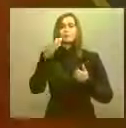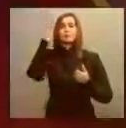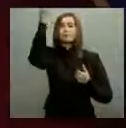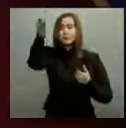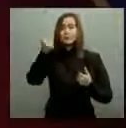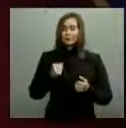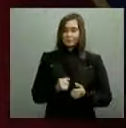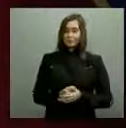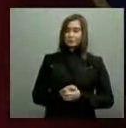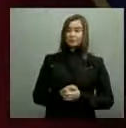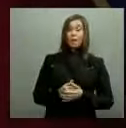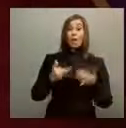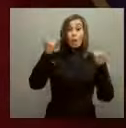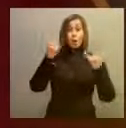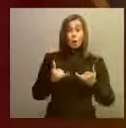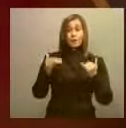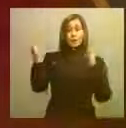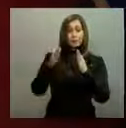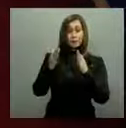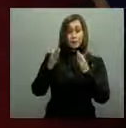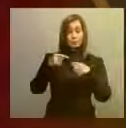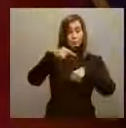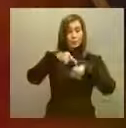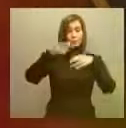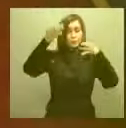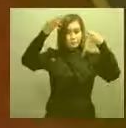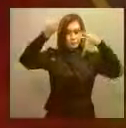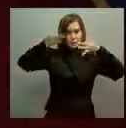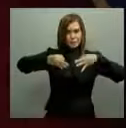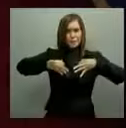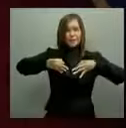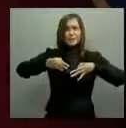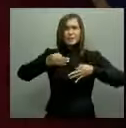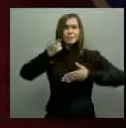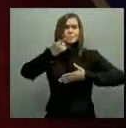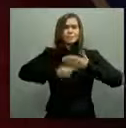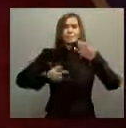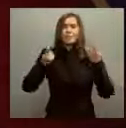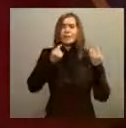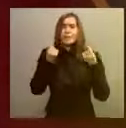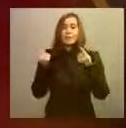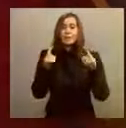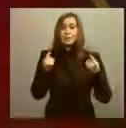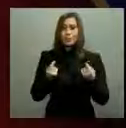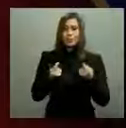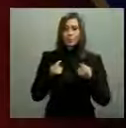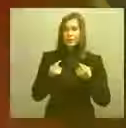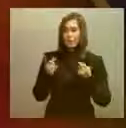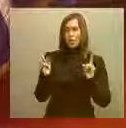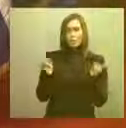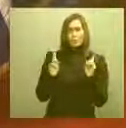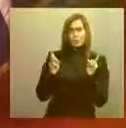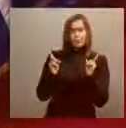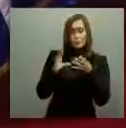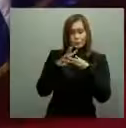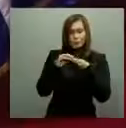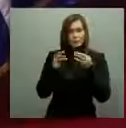Estamos ante el momento histórico de decidir qué pasos queremos dar, en qué lado de la historia nos queremos